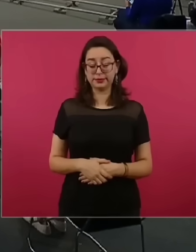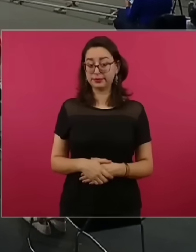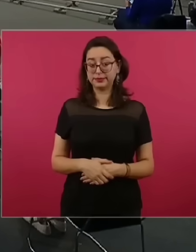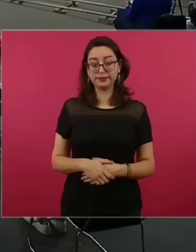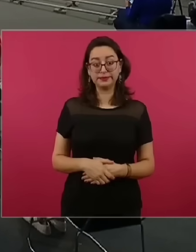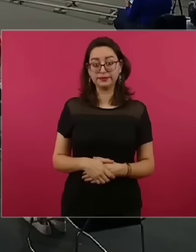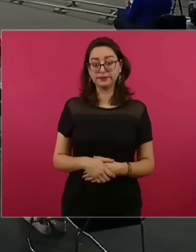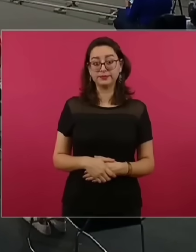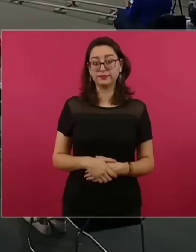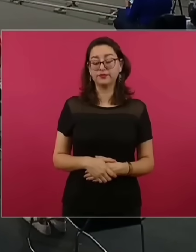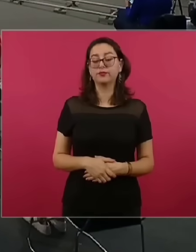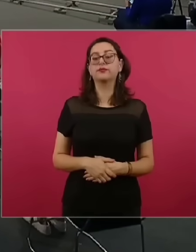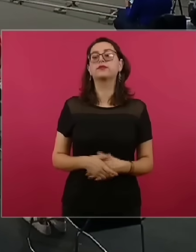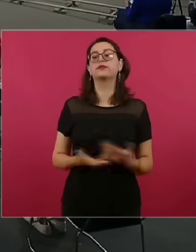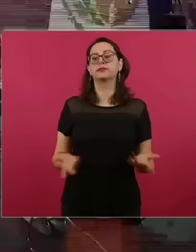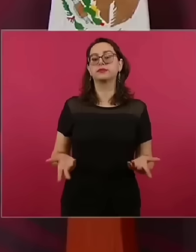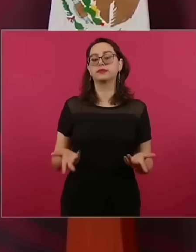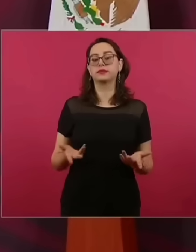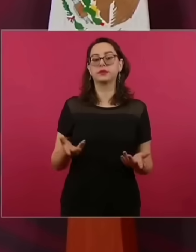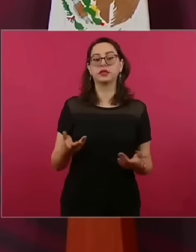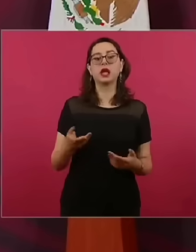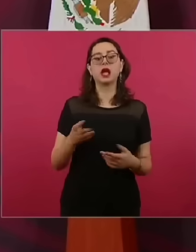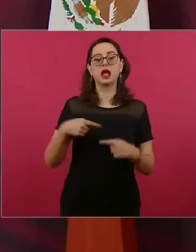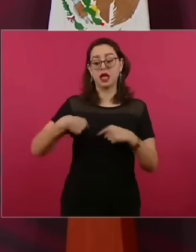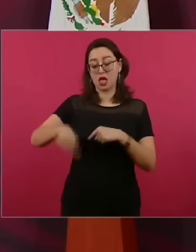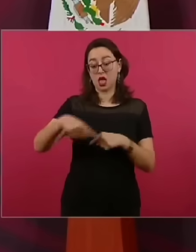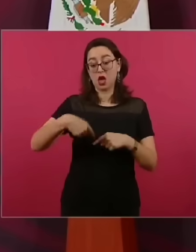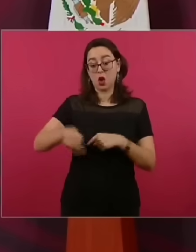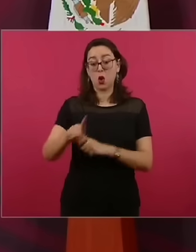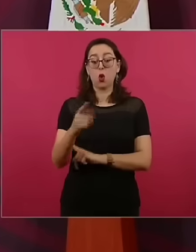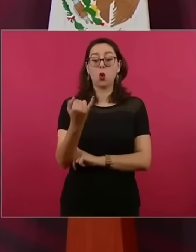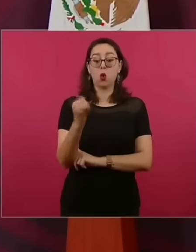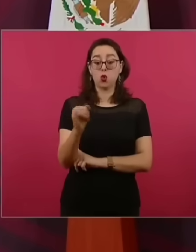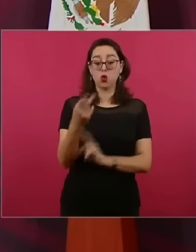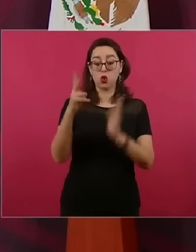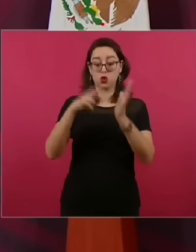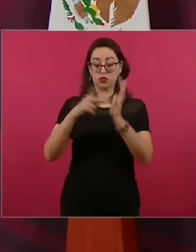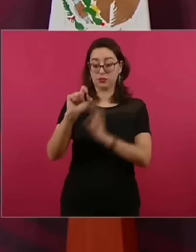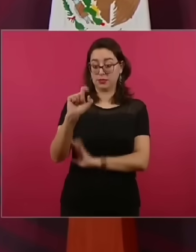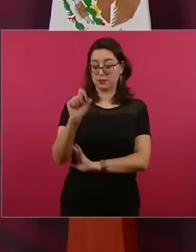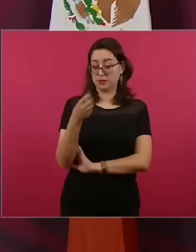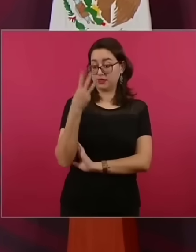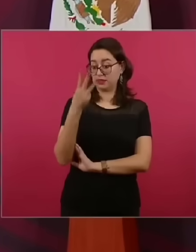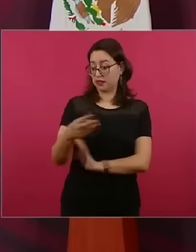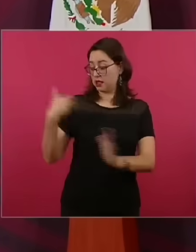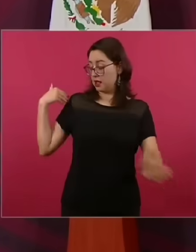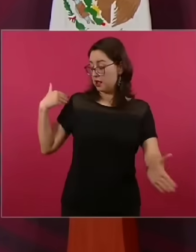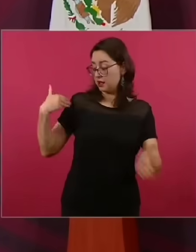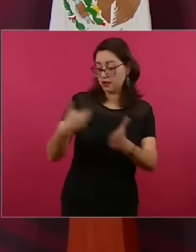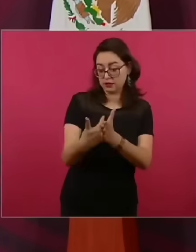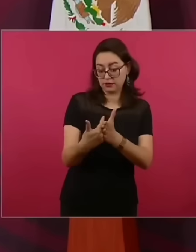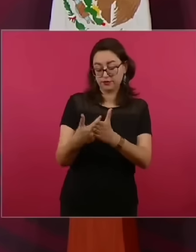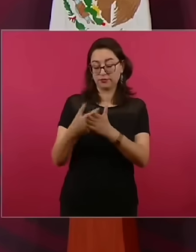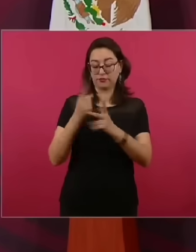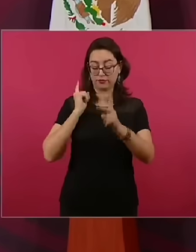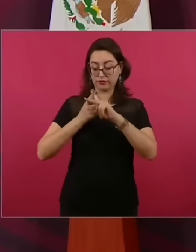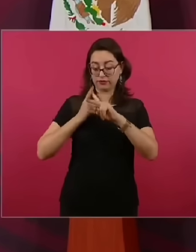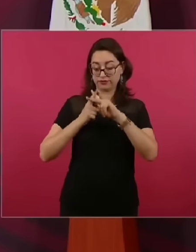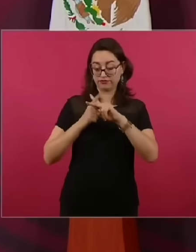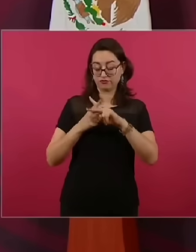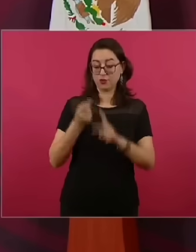indicador oportuno de la actividad económica estima una variación anual